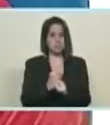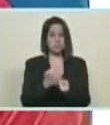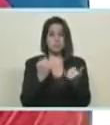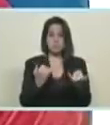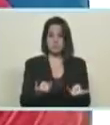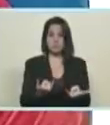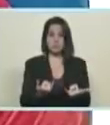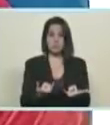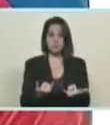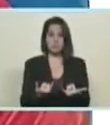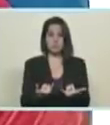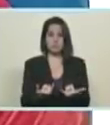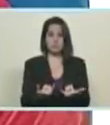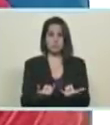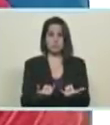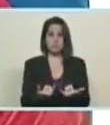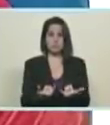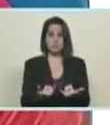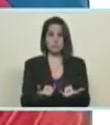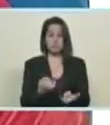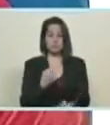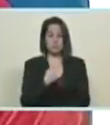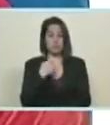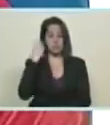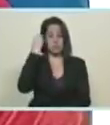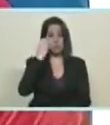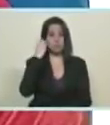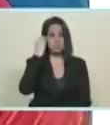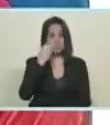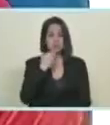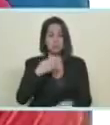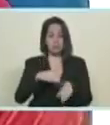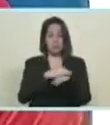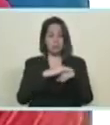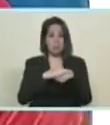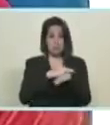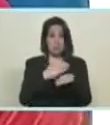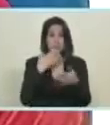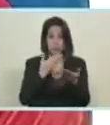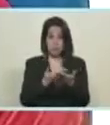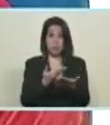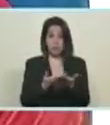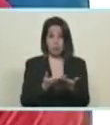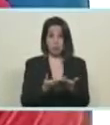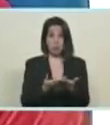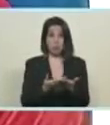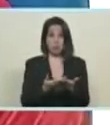Ahora, yo pido que, compañero,